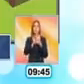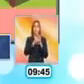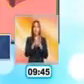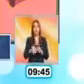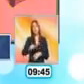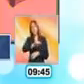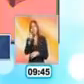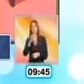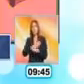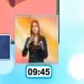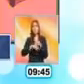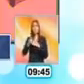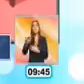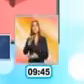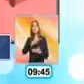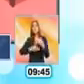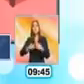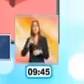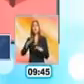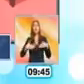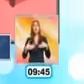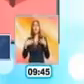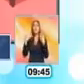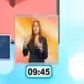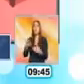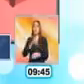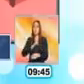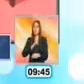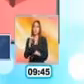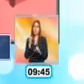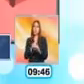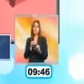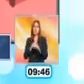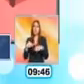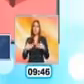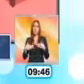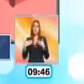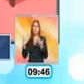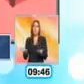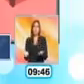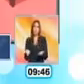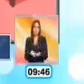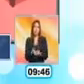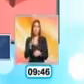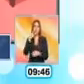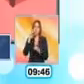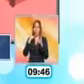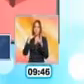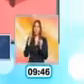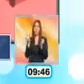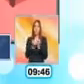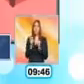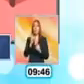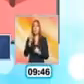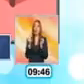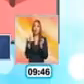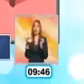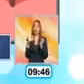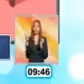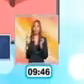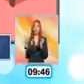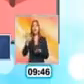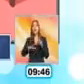alguien que es que porque es de confianza mis claves. Bueno, es como prestar la tarjeta de crédito y el NIF. Así es. Hoy las día, parejas, ¿no? O sea, la pareja